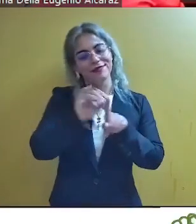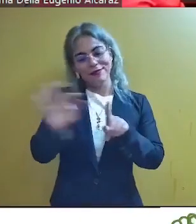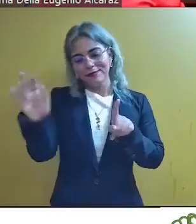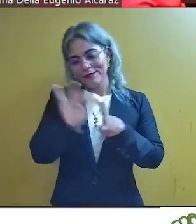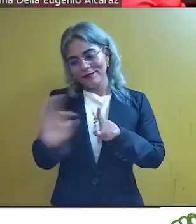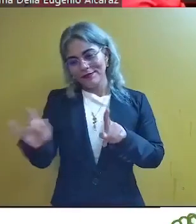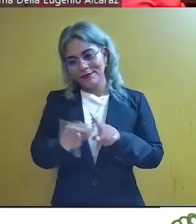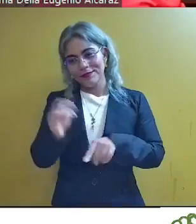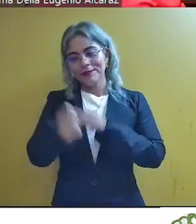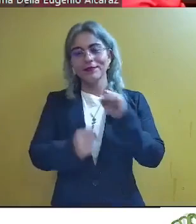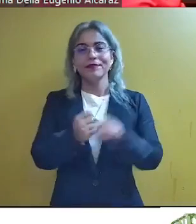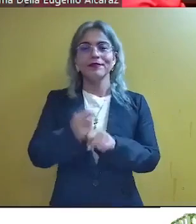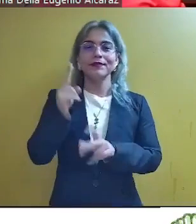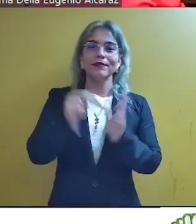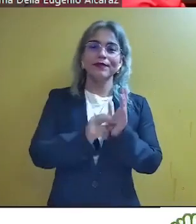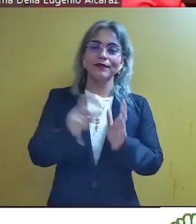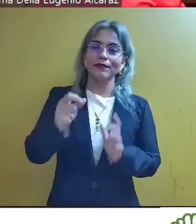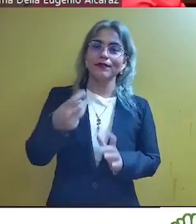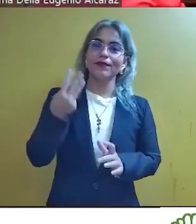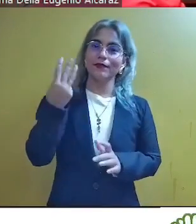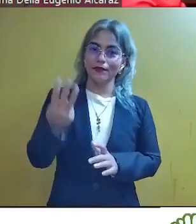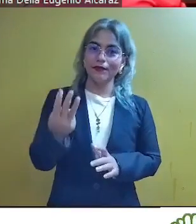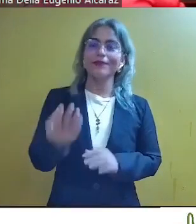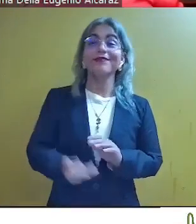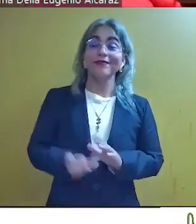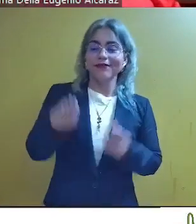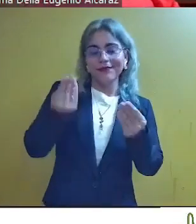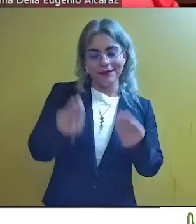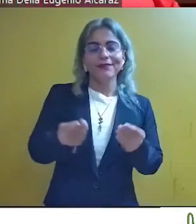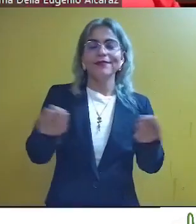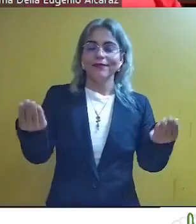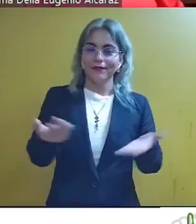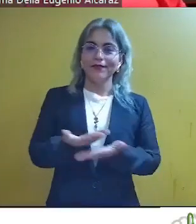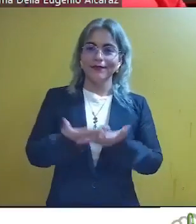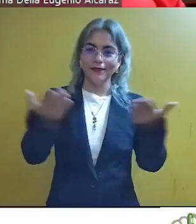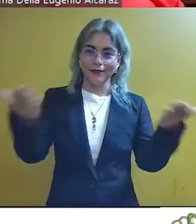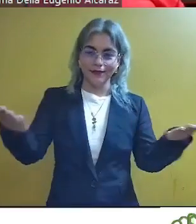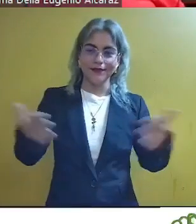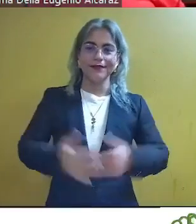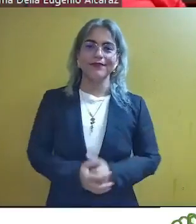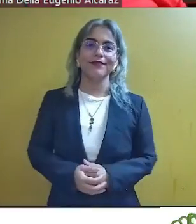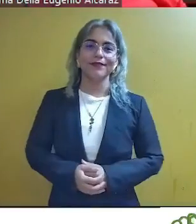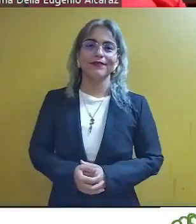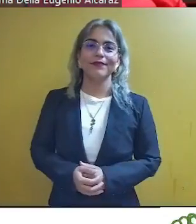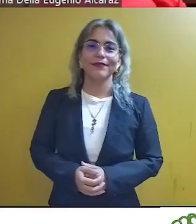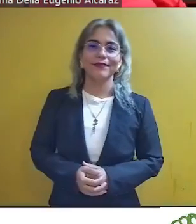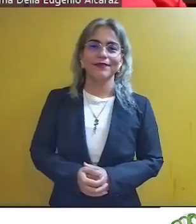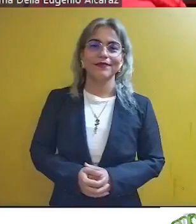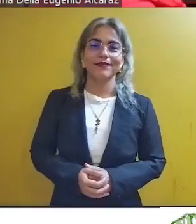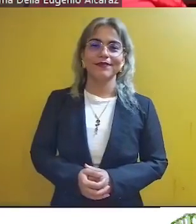SCM-JS-334 diagonal 2023. Es la cuenta, magistrada presidenta, magistradas, magistrado.